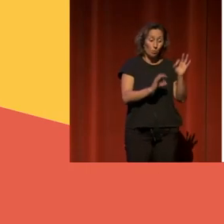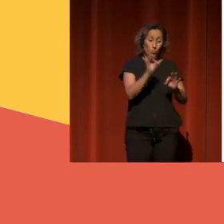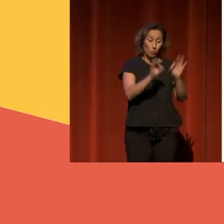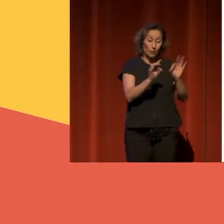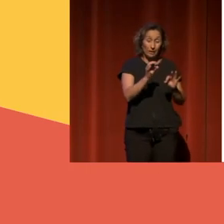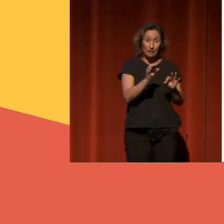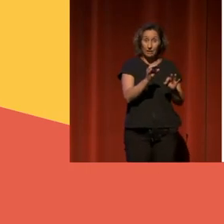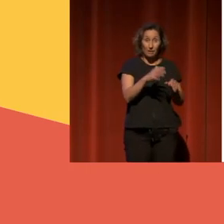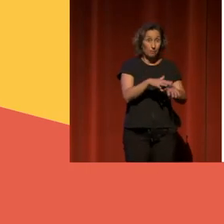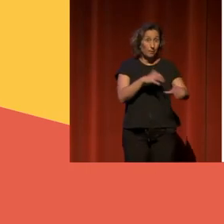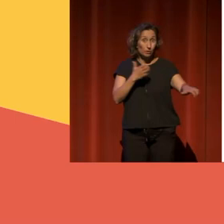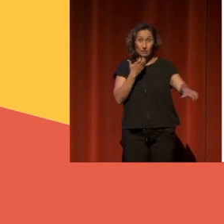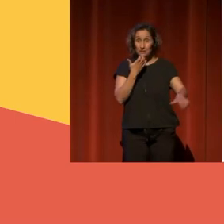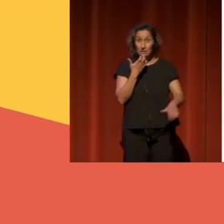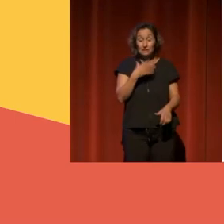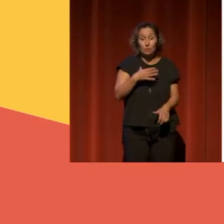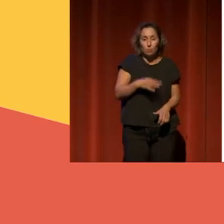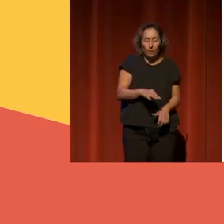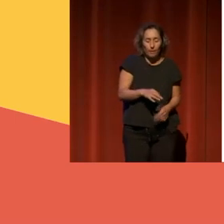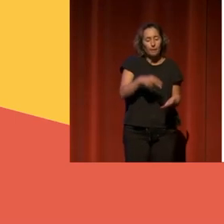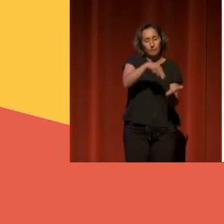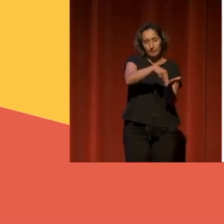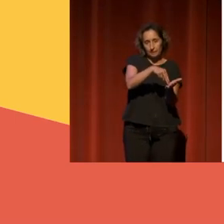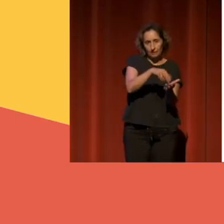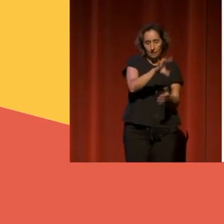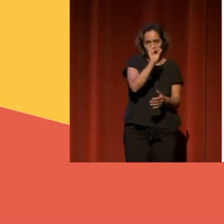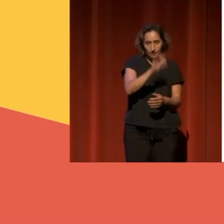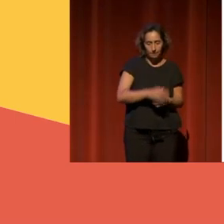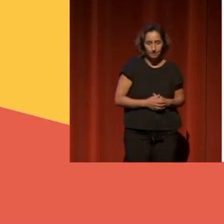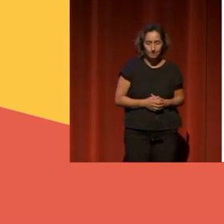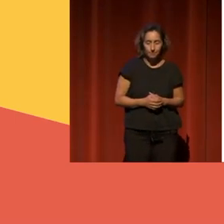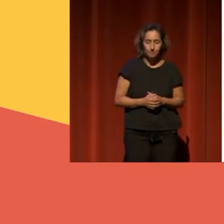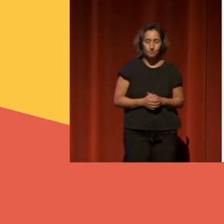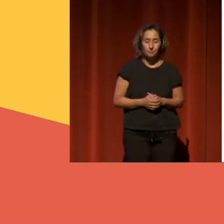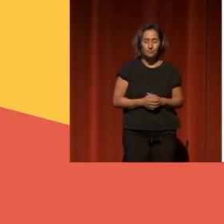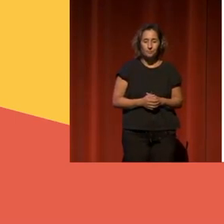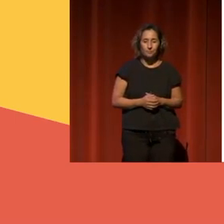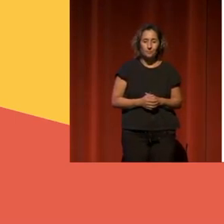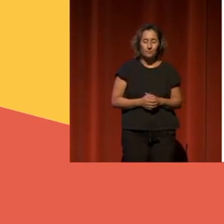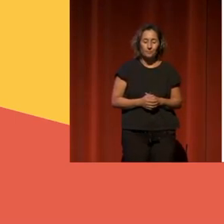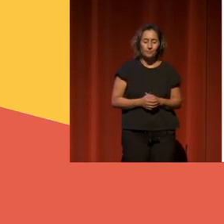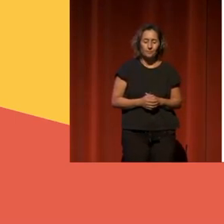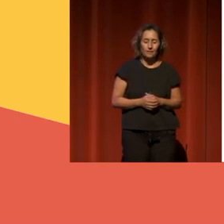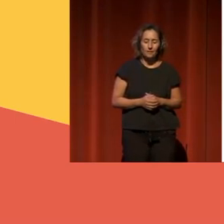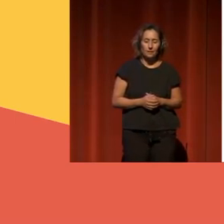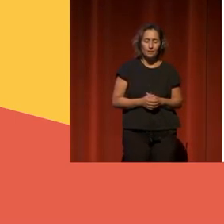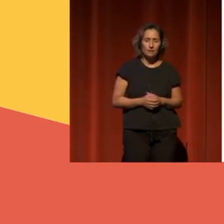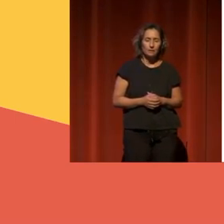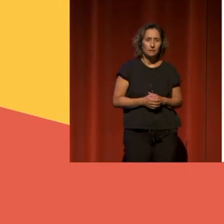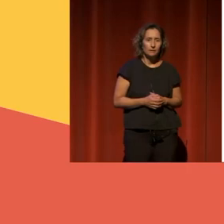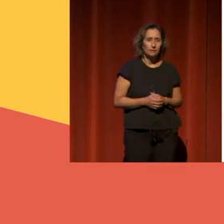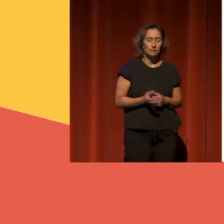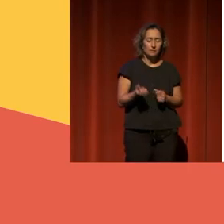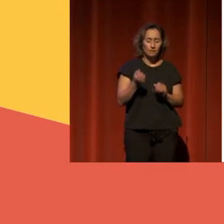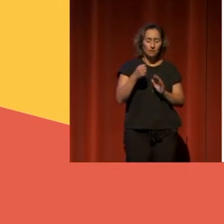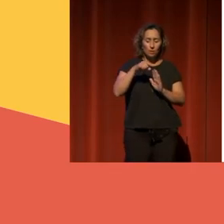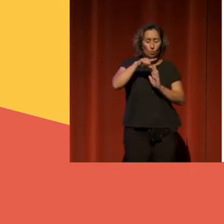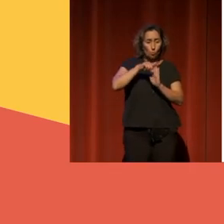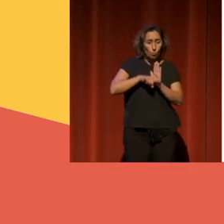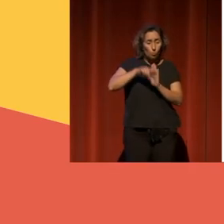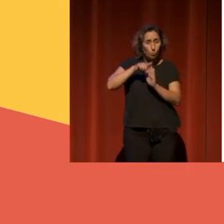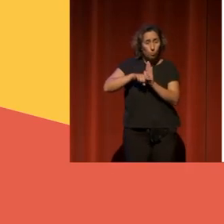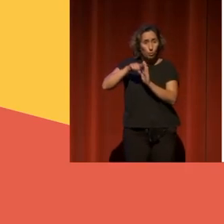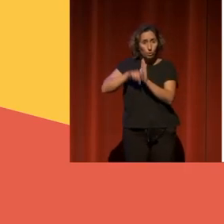puede se opta por lo presencial. En cuanto a los programas o herramientas